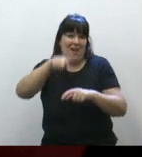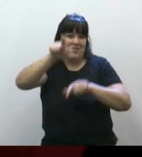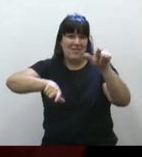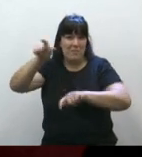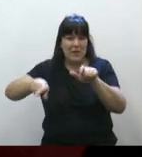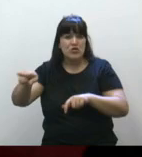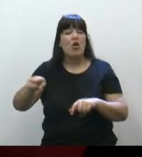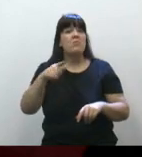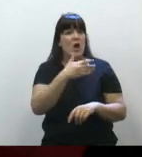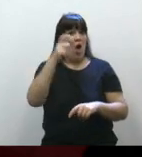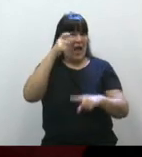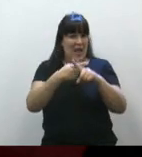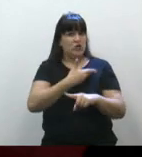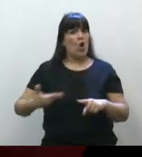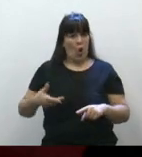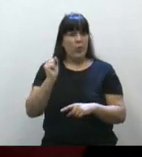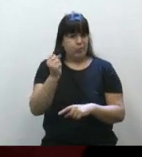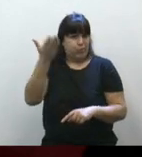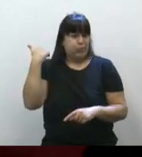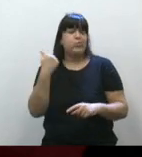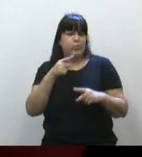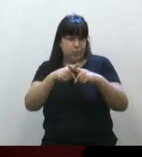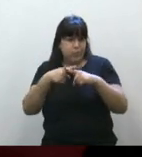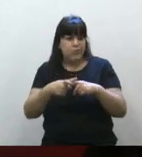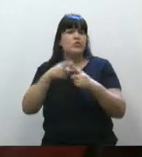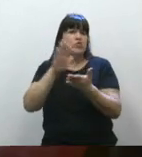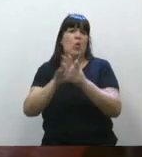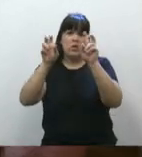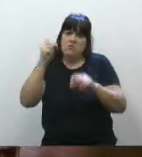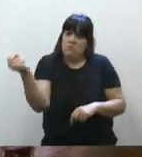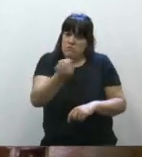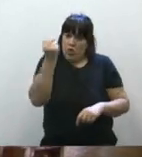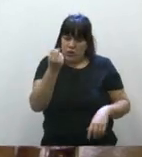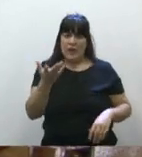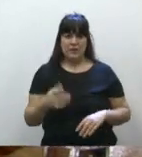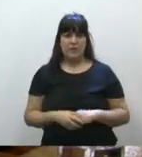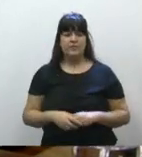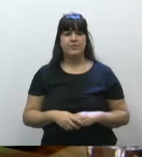en el gobierno anterior se dieron estos temas importantes y se dieron